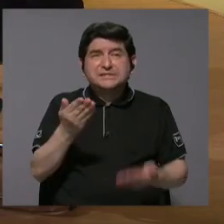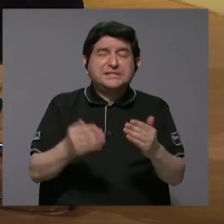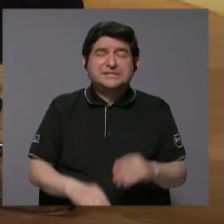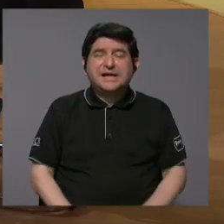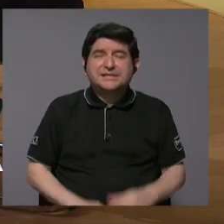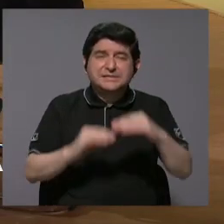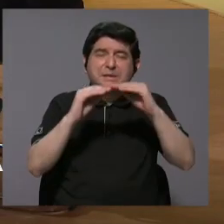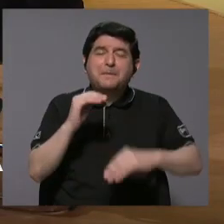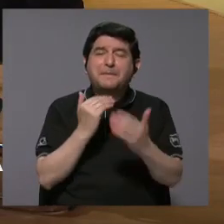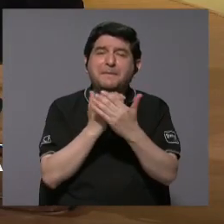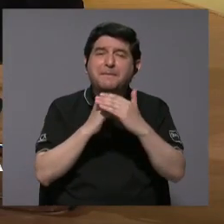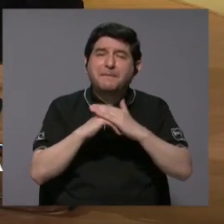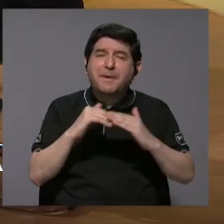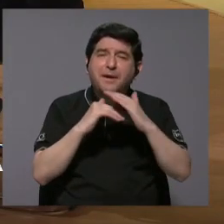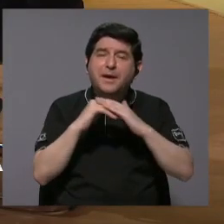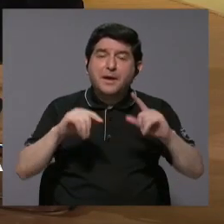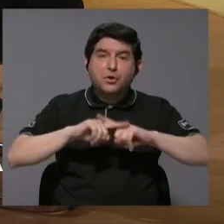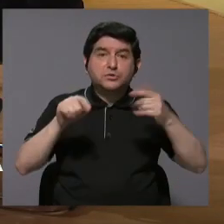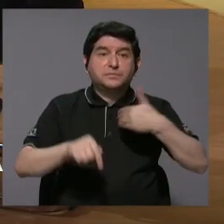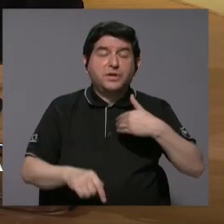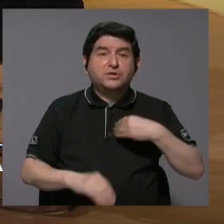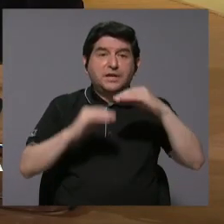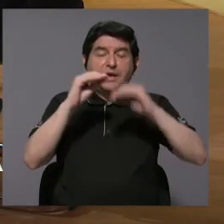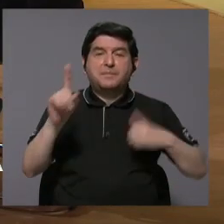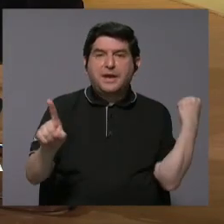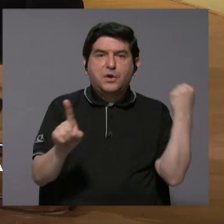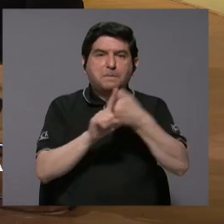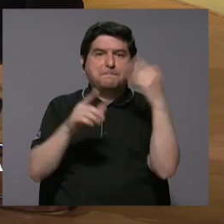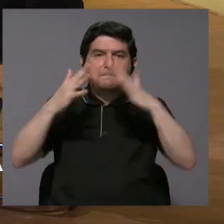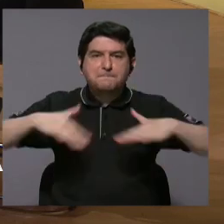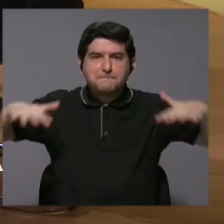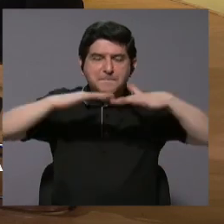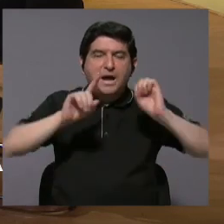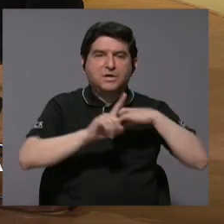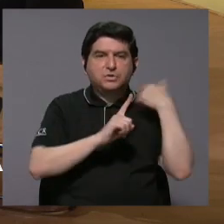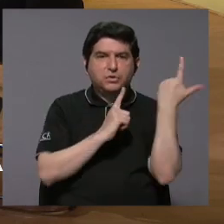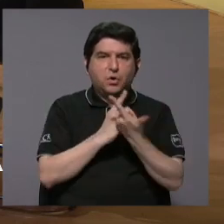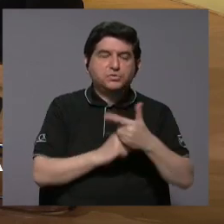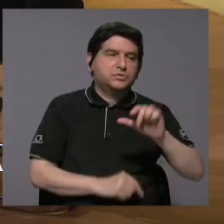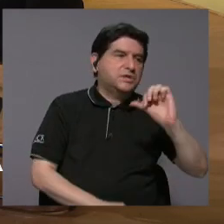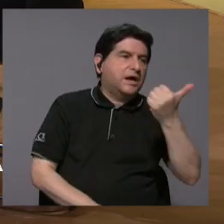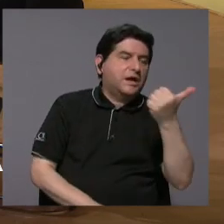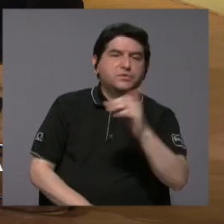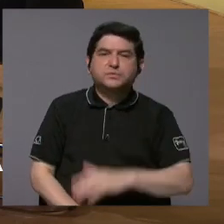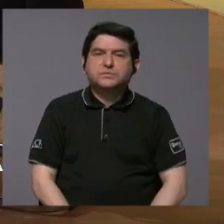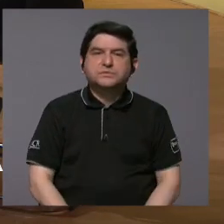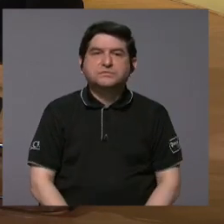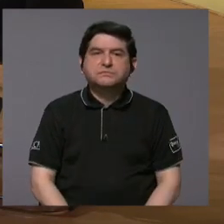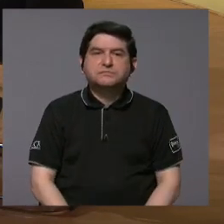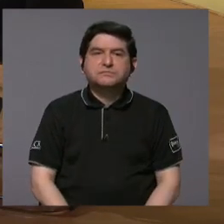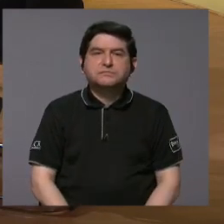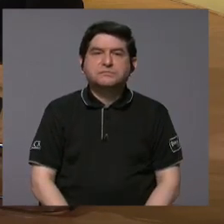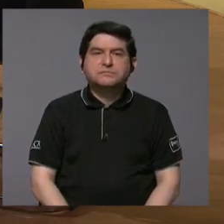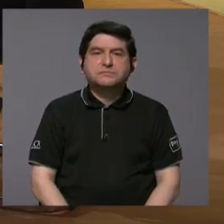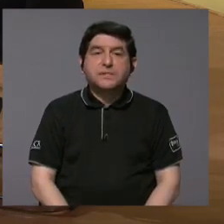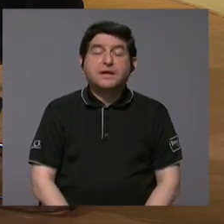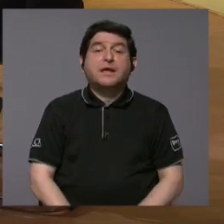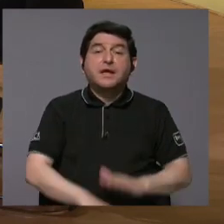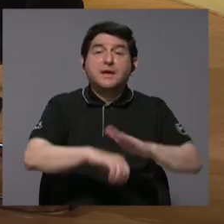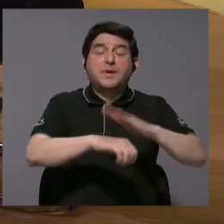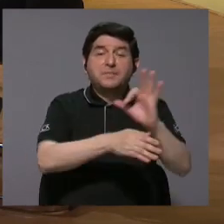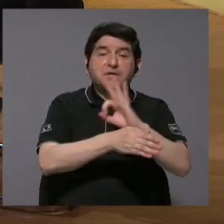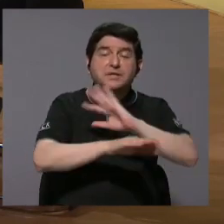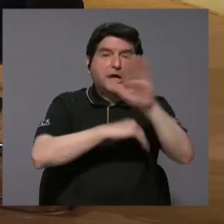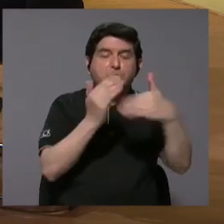que tienen menos impactos ambientales y sociales sobre el resto. Y además así hacen funcionar a